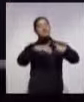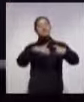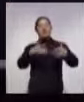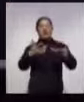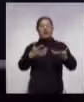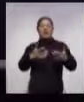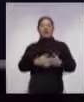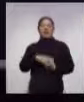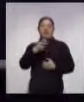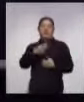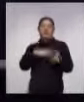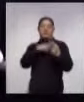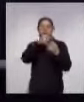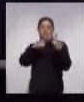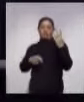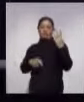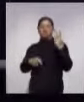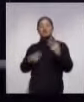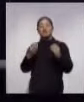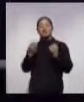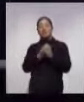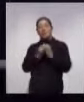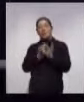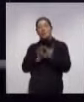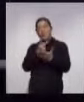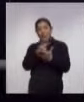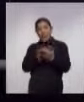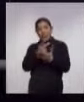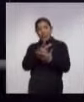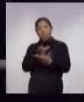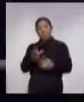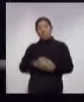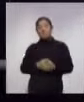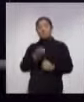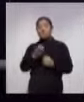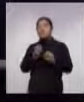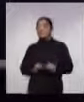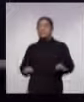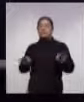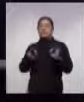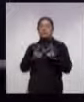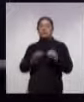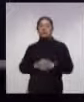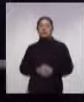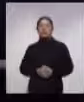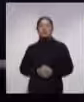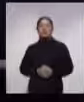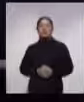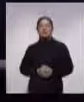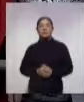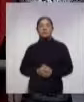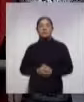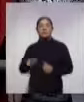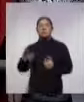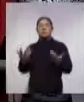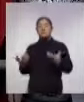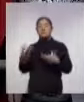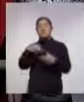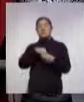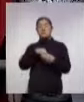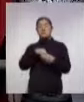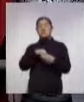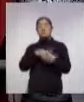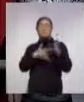cursar estos talleres o estas instrucciones importantes, se acoplan a los horarios